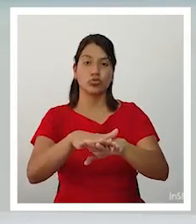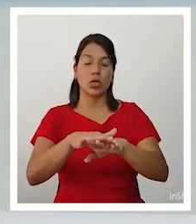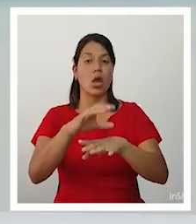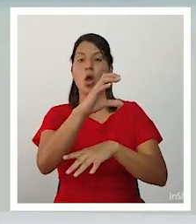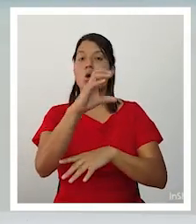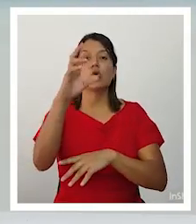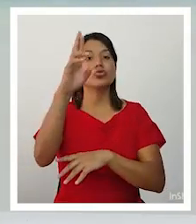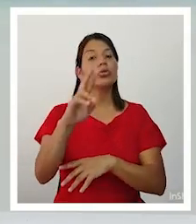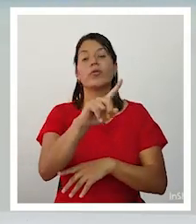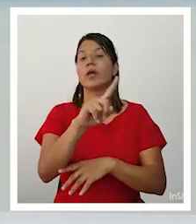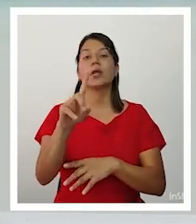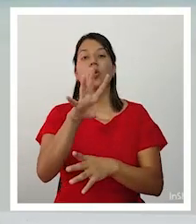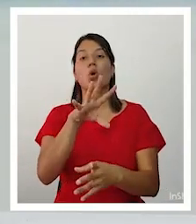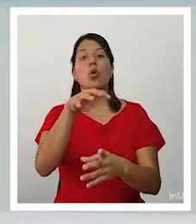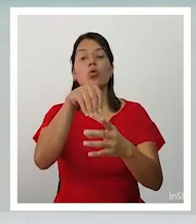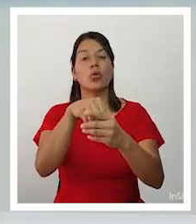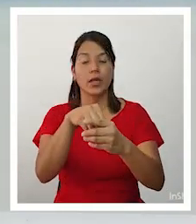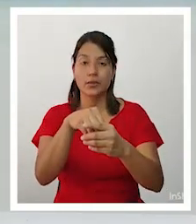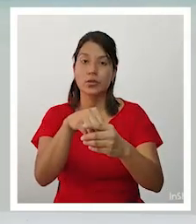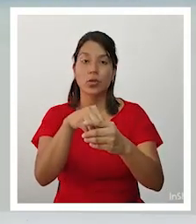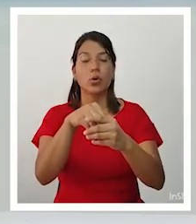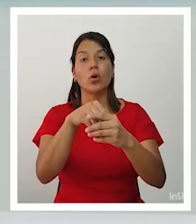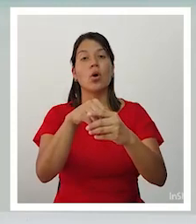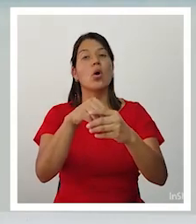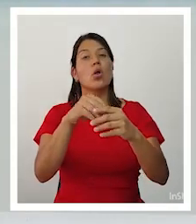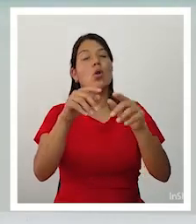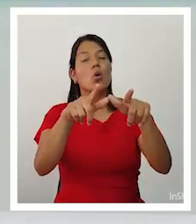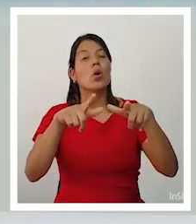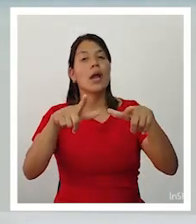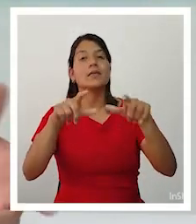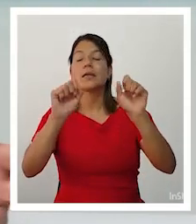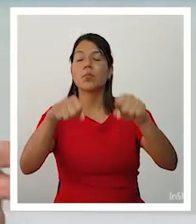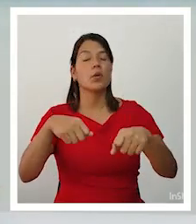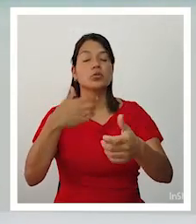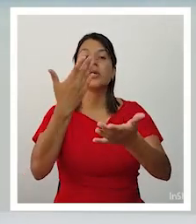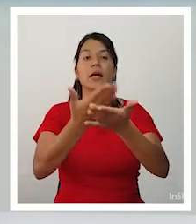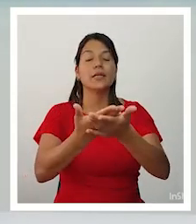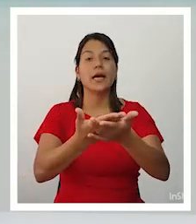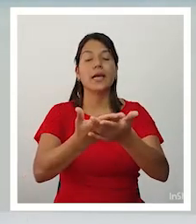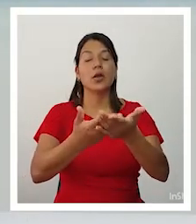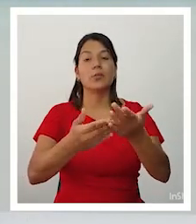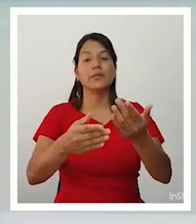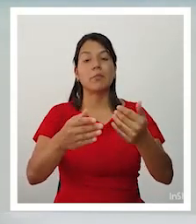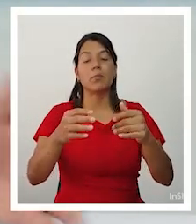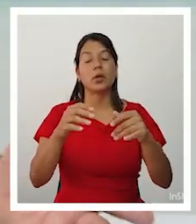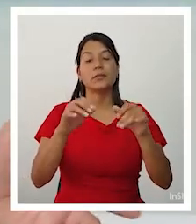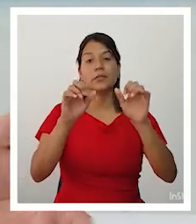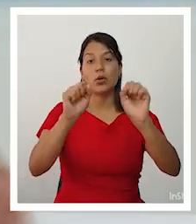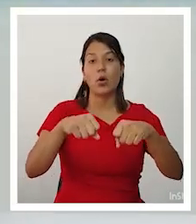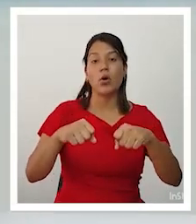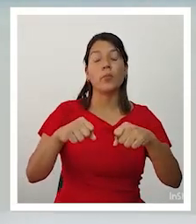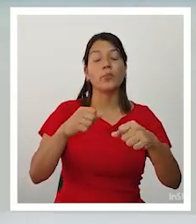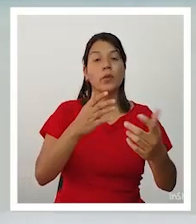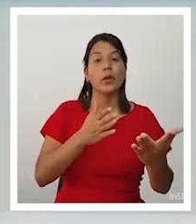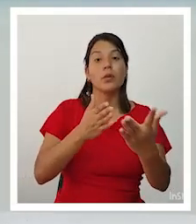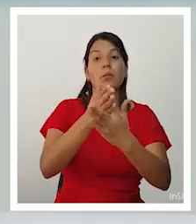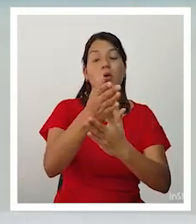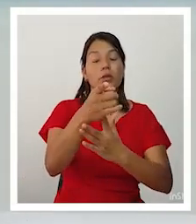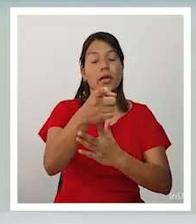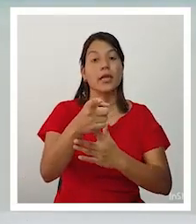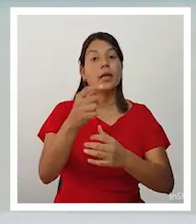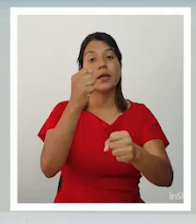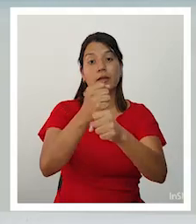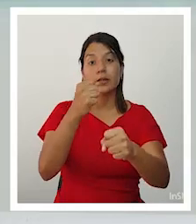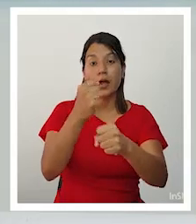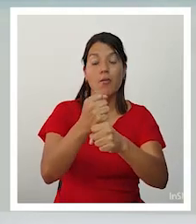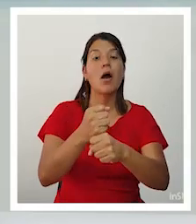estamos dentro de los parámetros que podríamos llegar a decir donde se facilite ese acceso al trabajo,